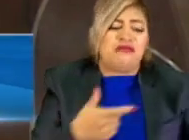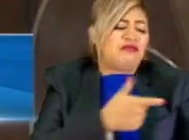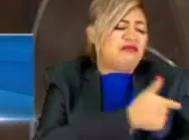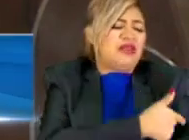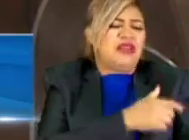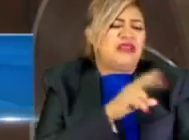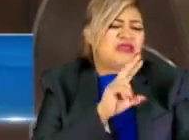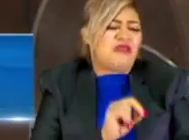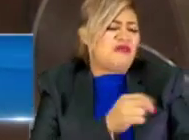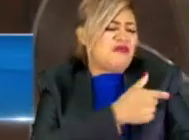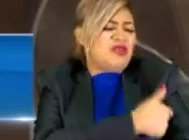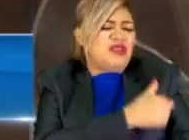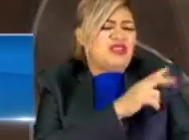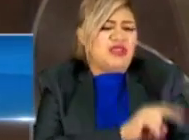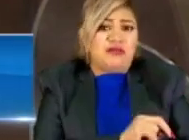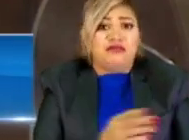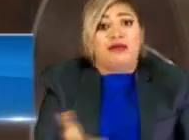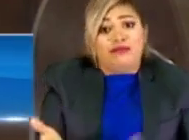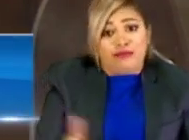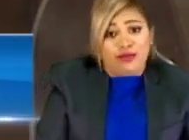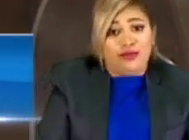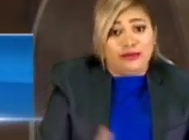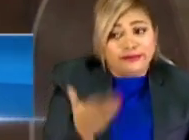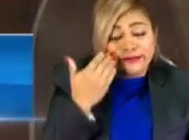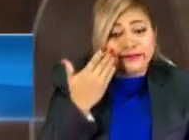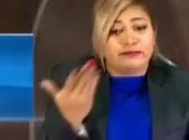Les pido, por favor,